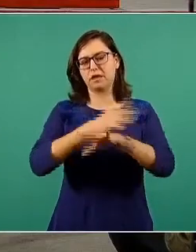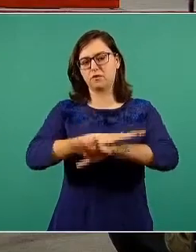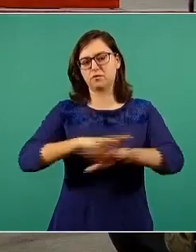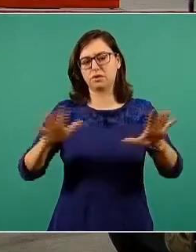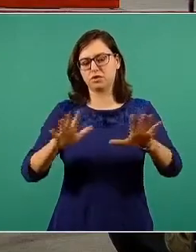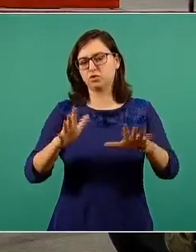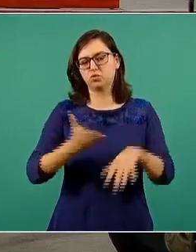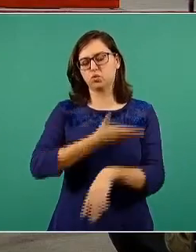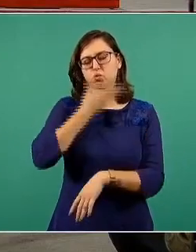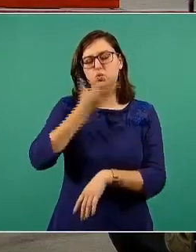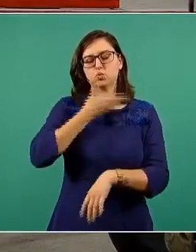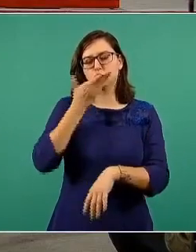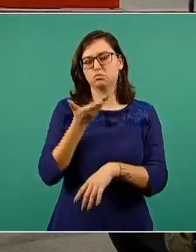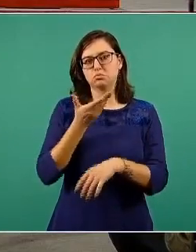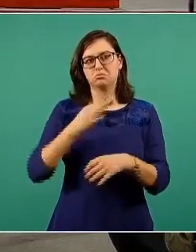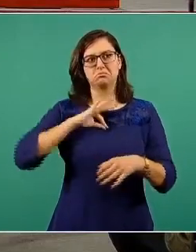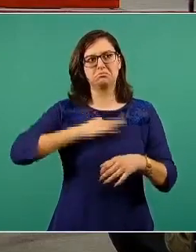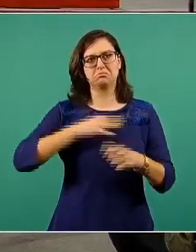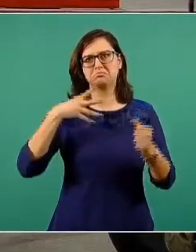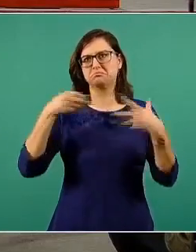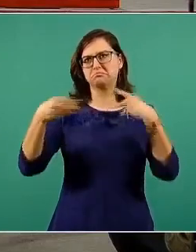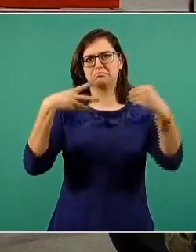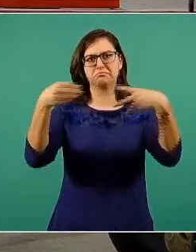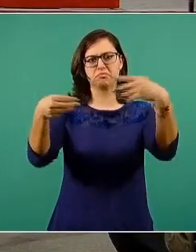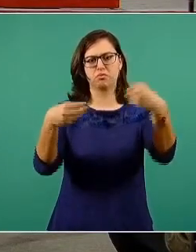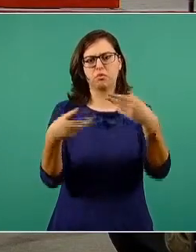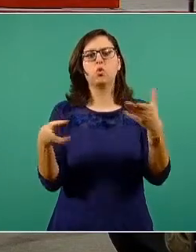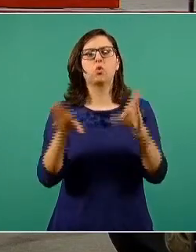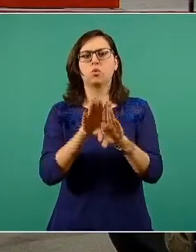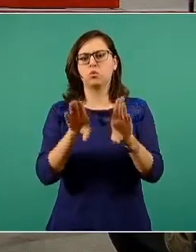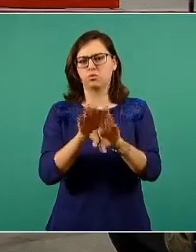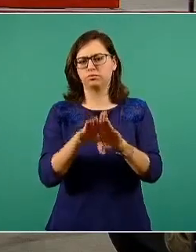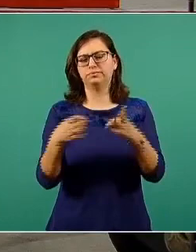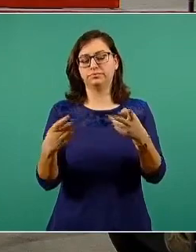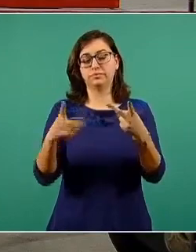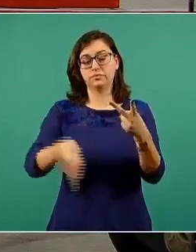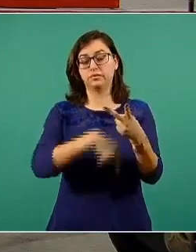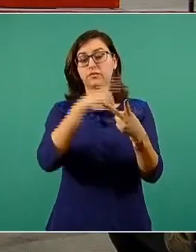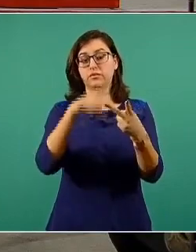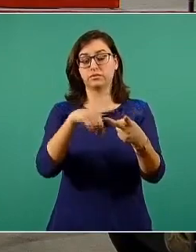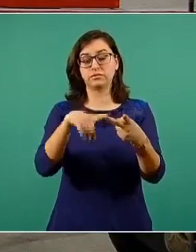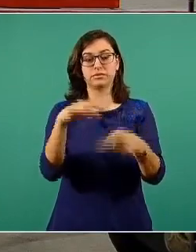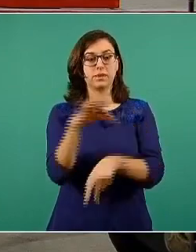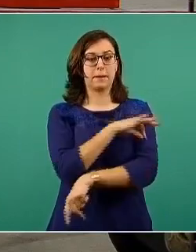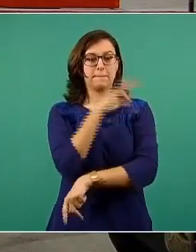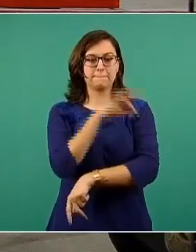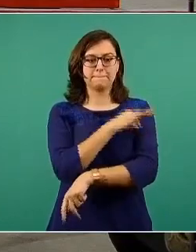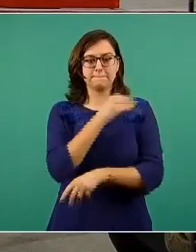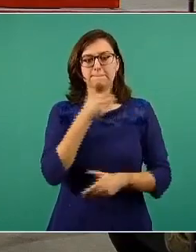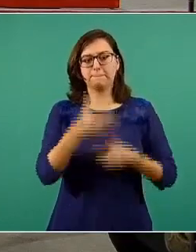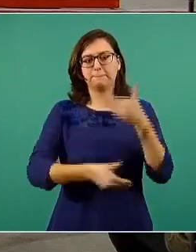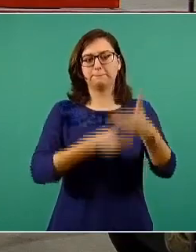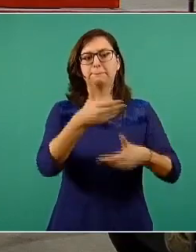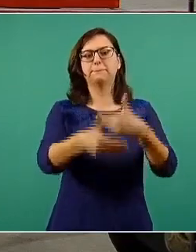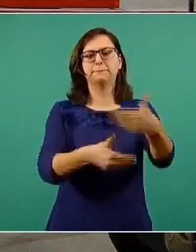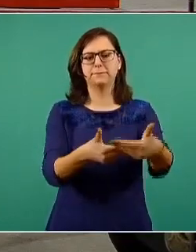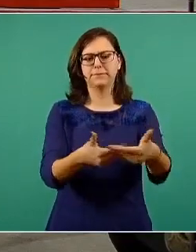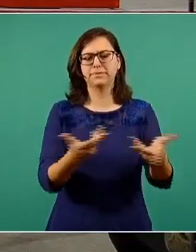enseguida una revisión de cómo va avanzando la vacunación contra el virus SARS-CoV-2 en